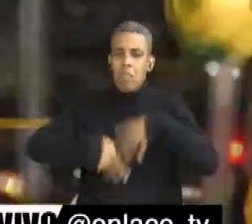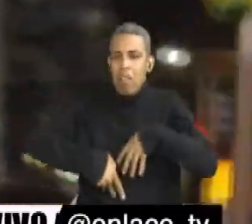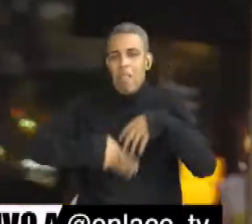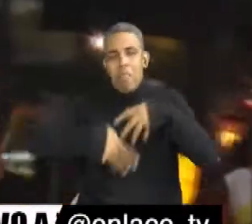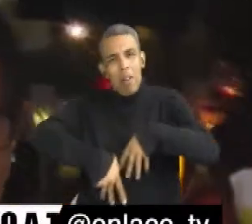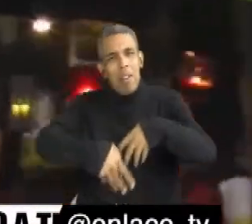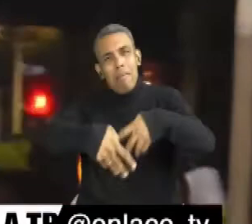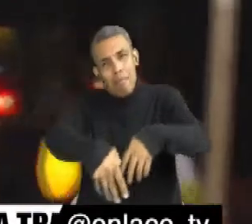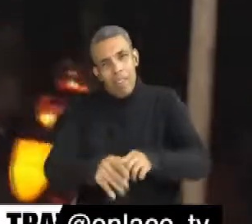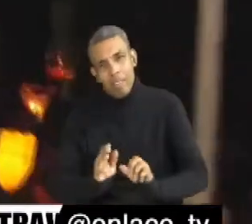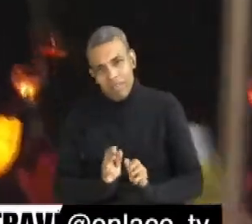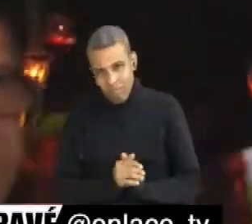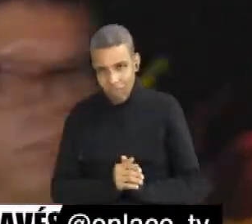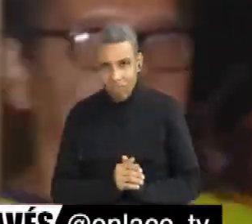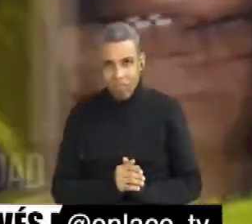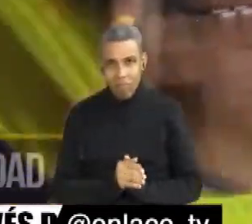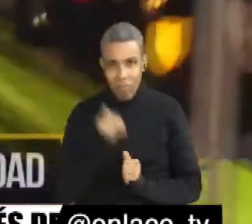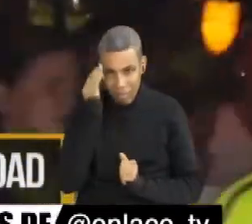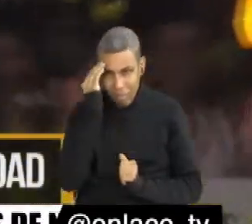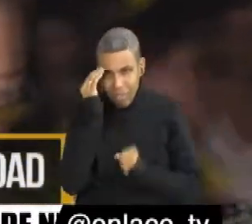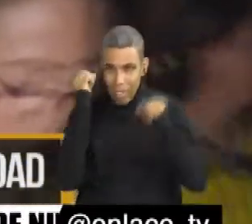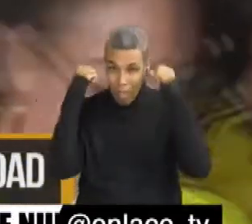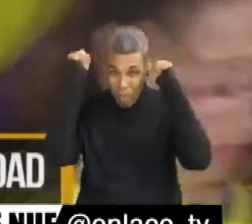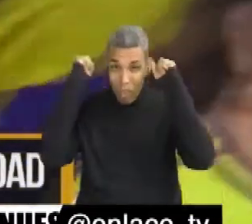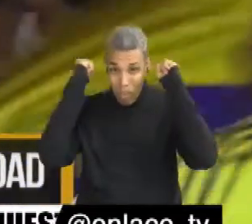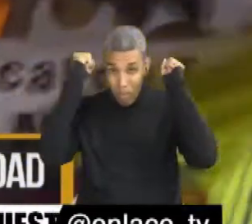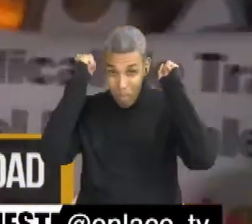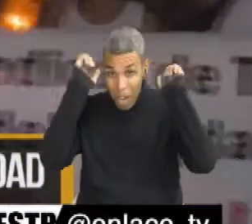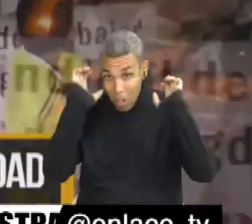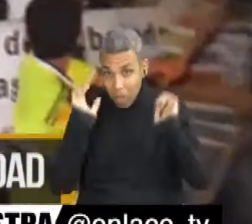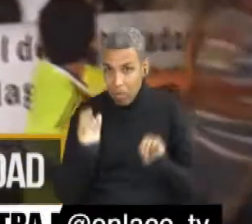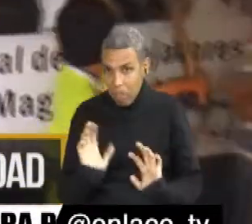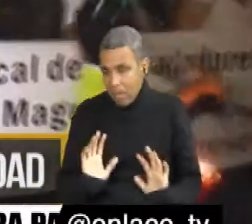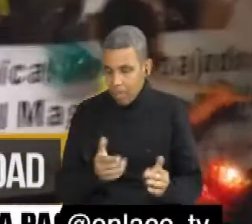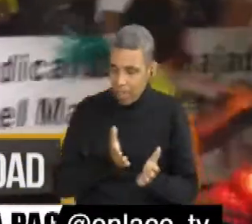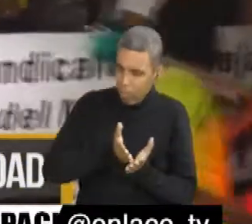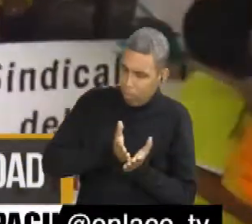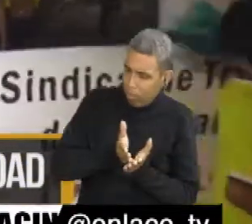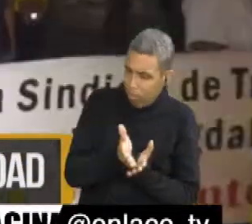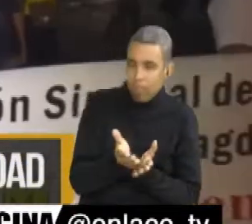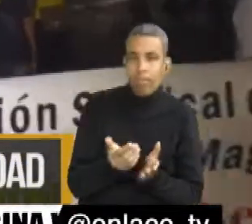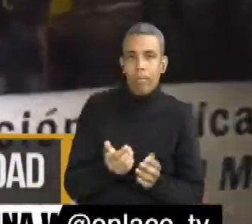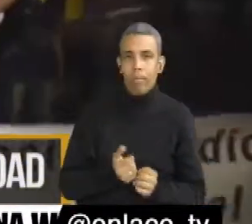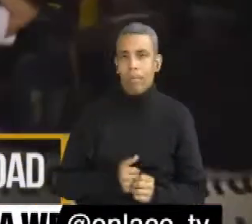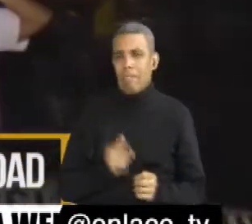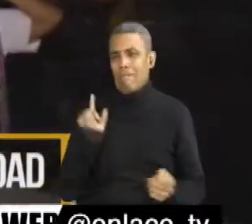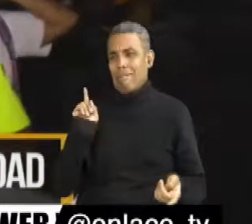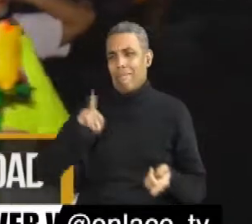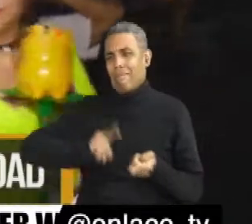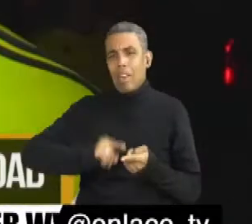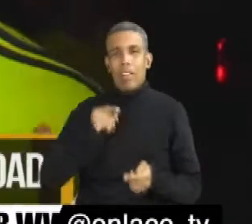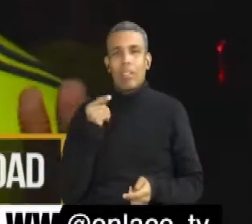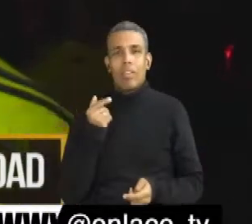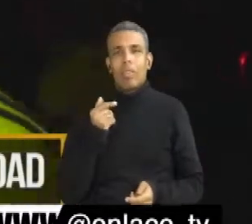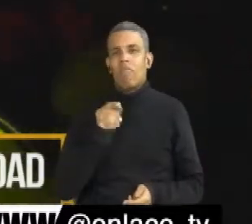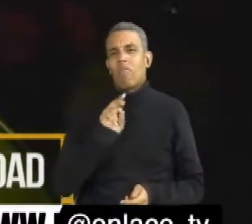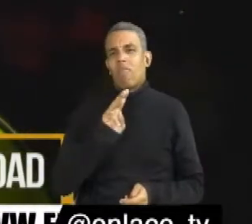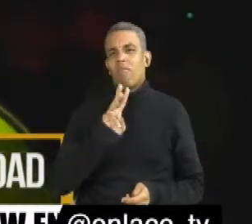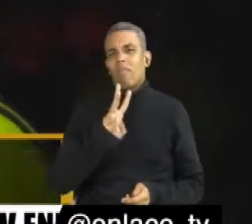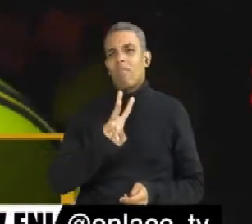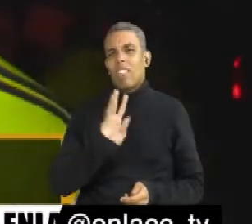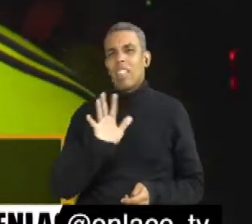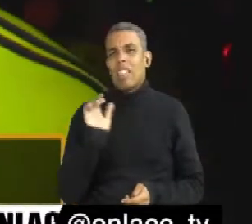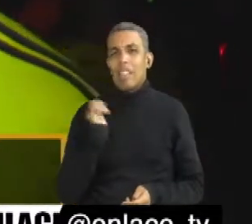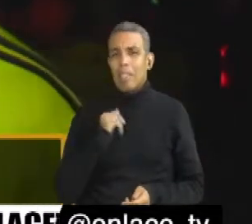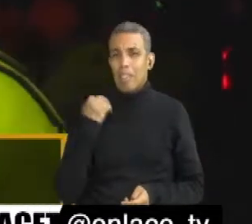de las actividades que cumple el magisterio en el paro convocado por FECODE y que llega este miércoles al día 35 de cese de actividades. 33 días